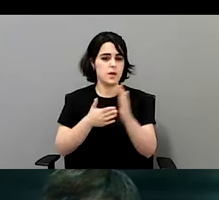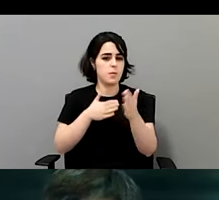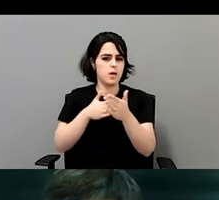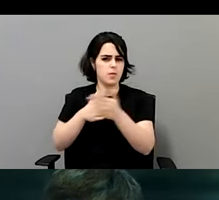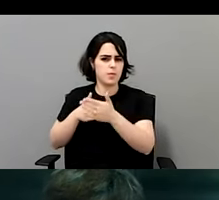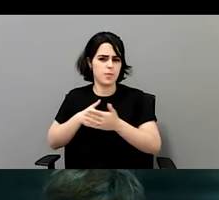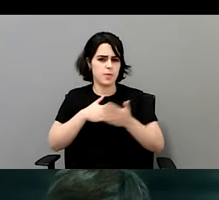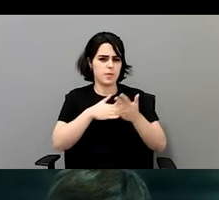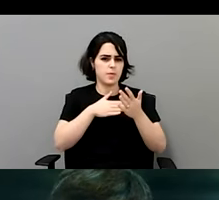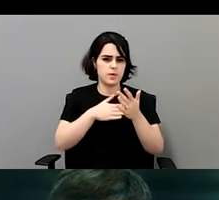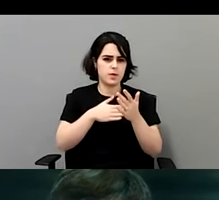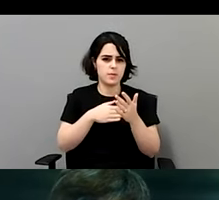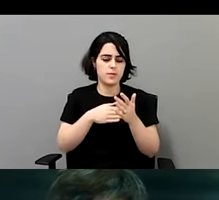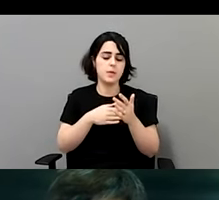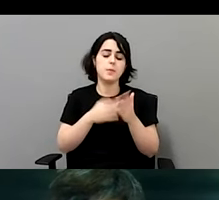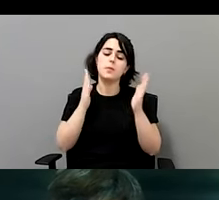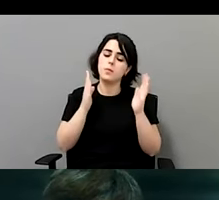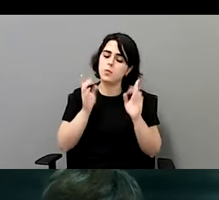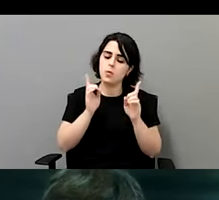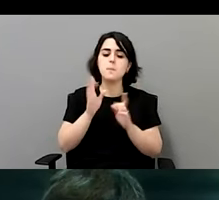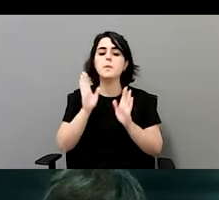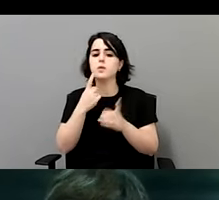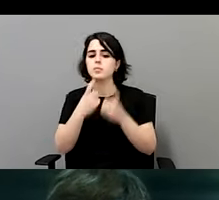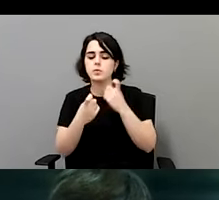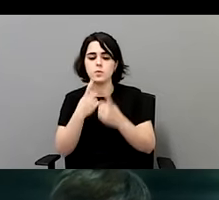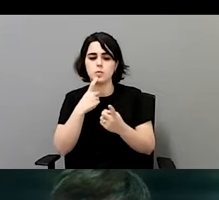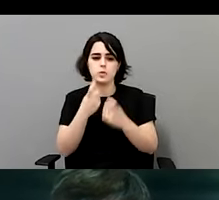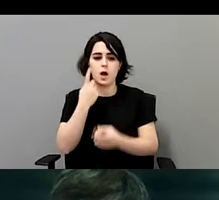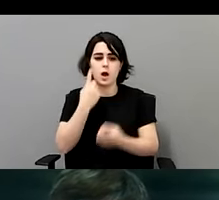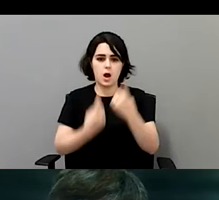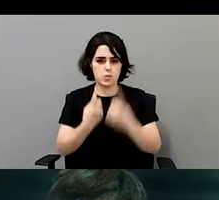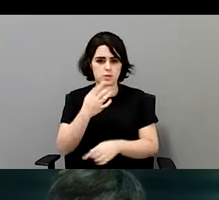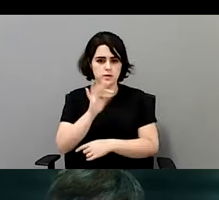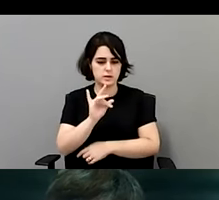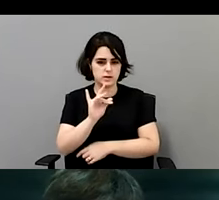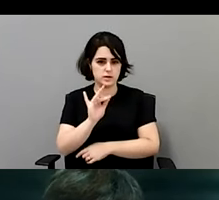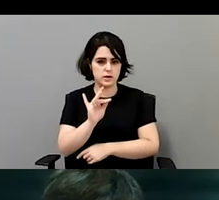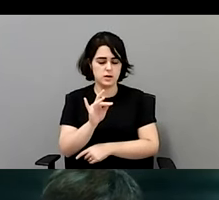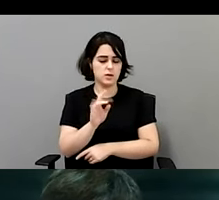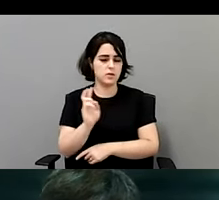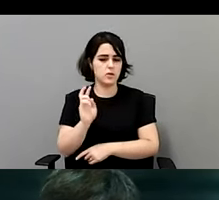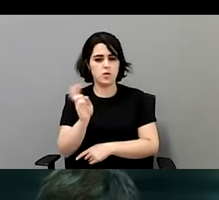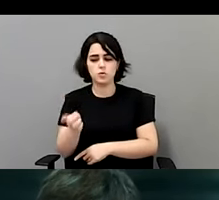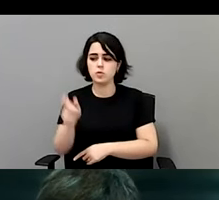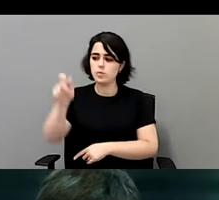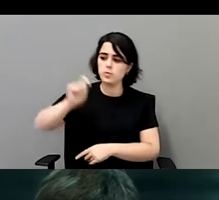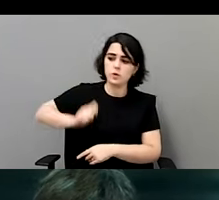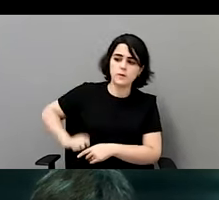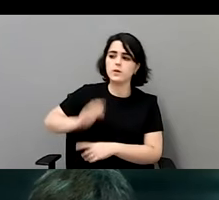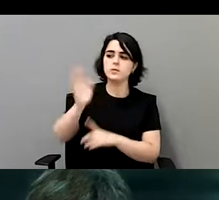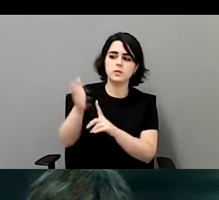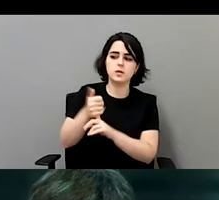sin dificultades. Y por otro lado, pues encontrar a los